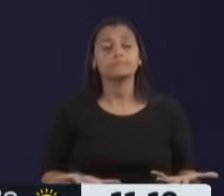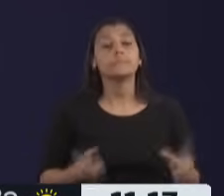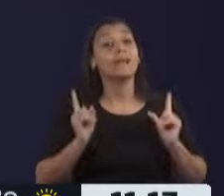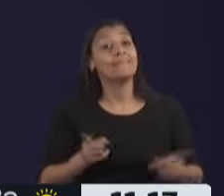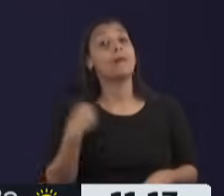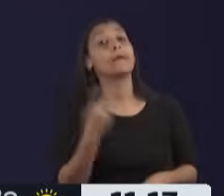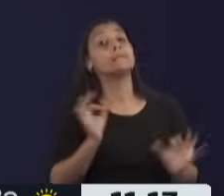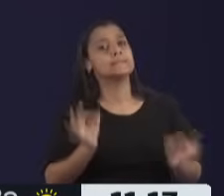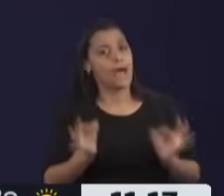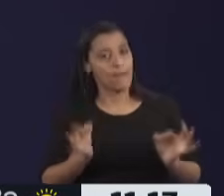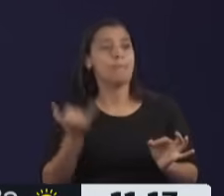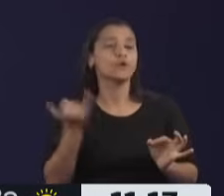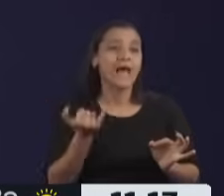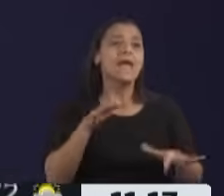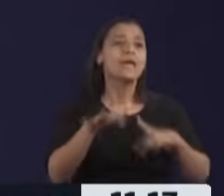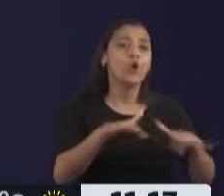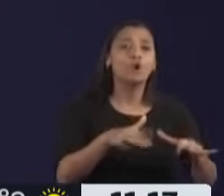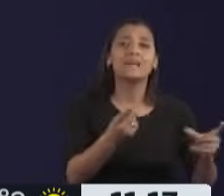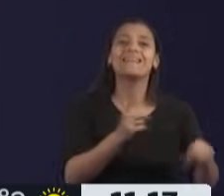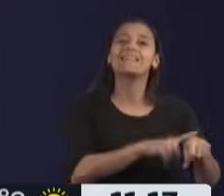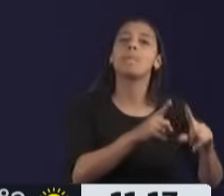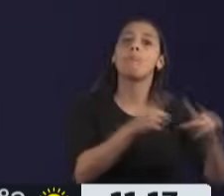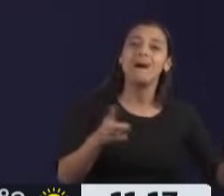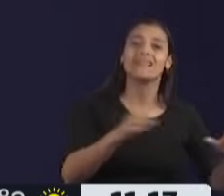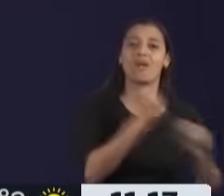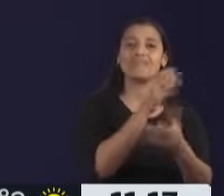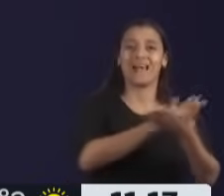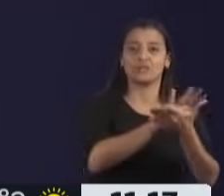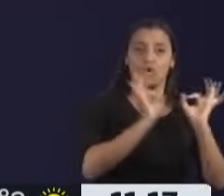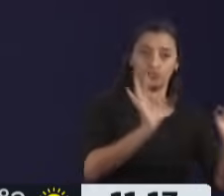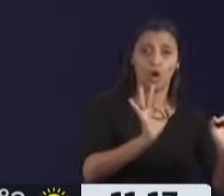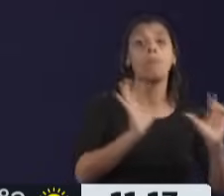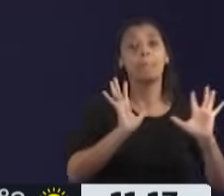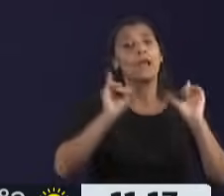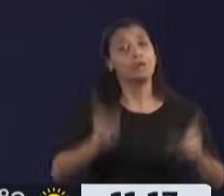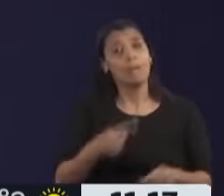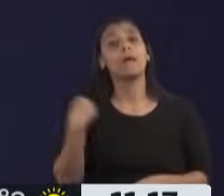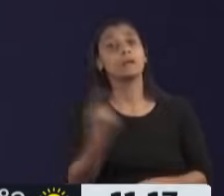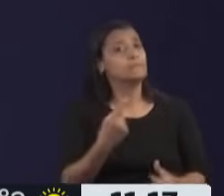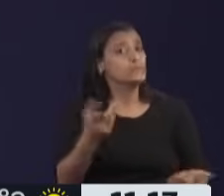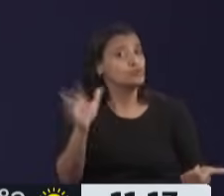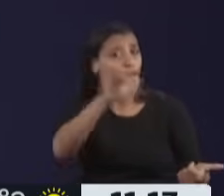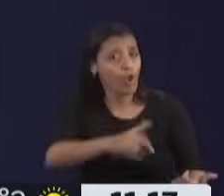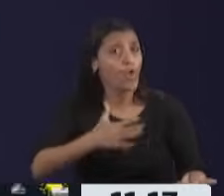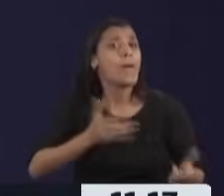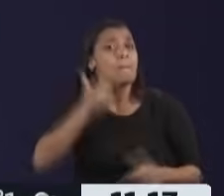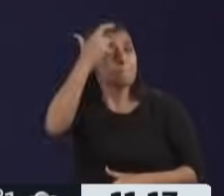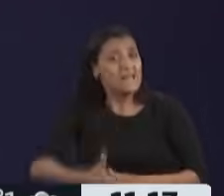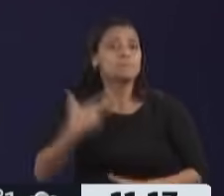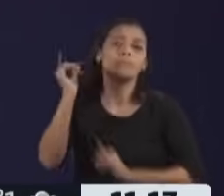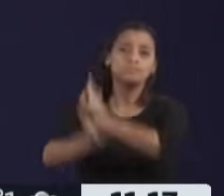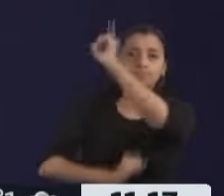Entendiendo, por supuesto, que hay cosas que llevan tiempo, entendiendo también y explicando, como hago cada día, el desastre que